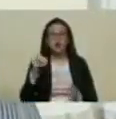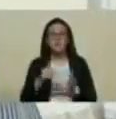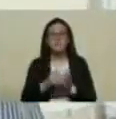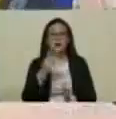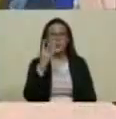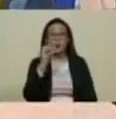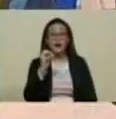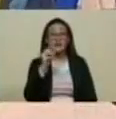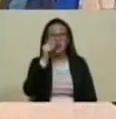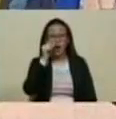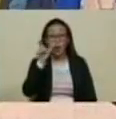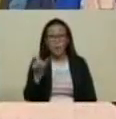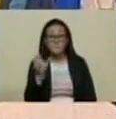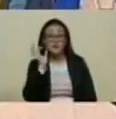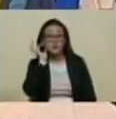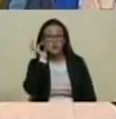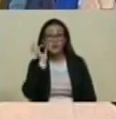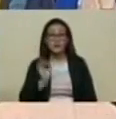2040, hombres y mujeres.